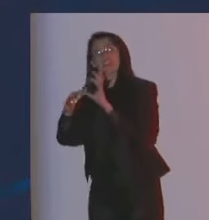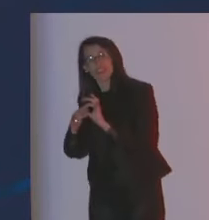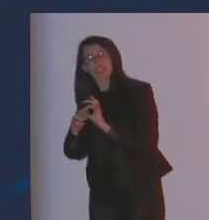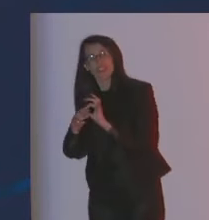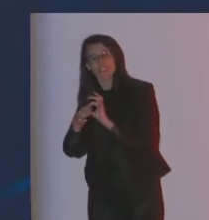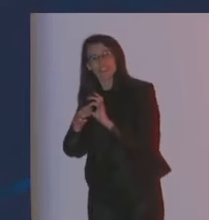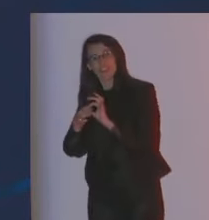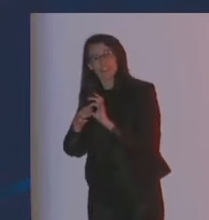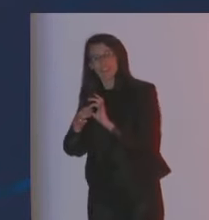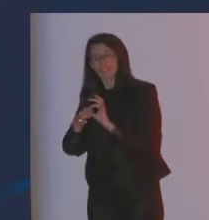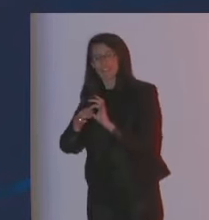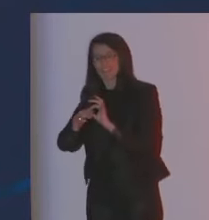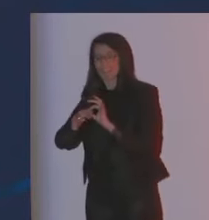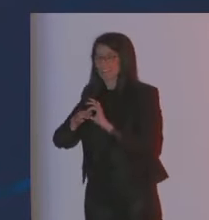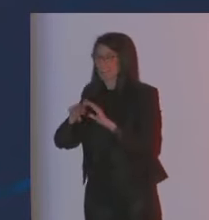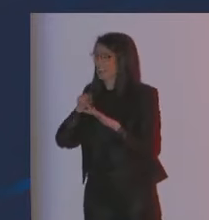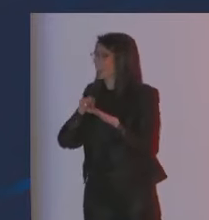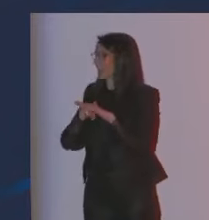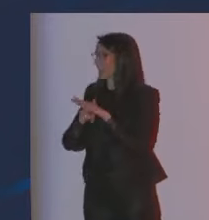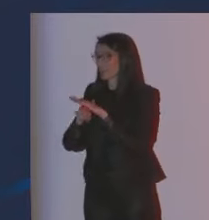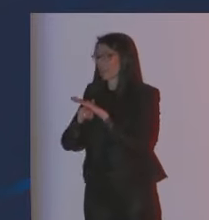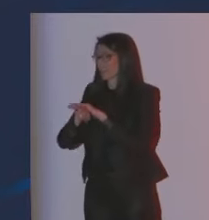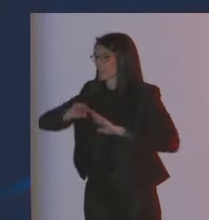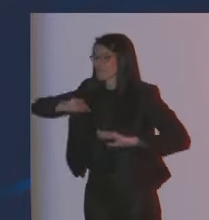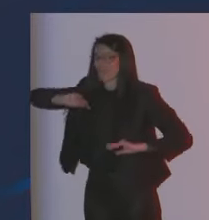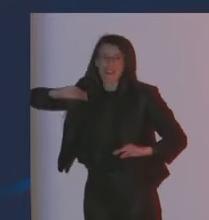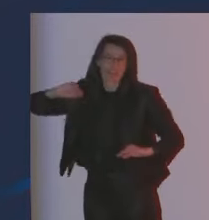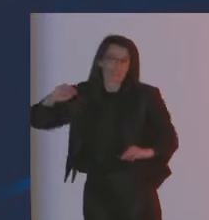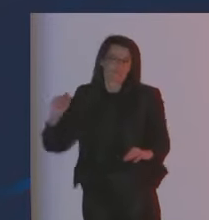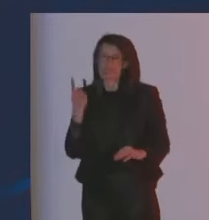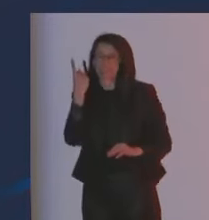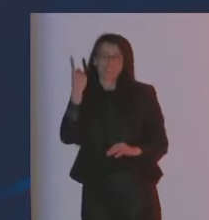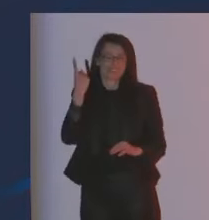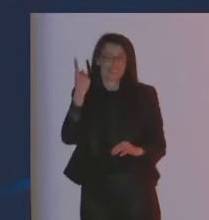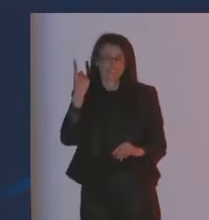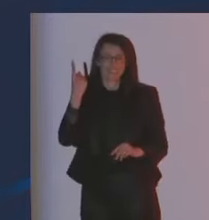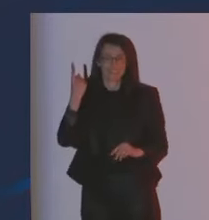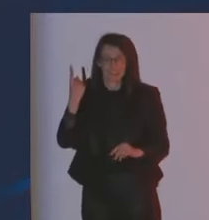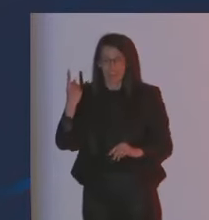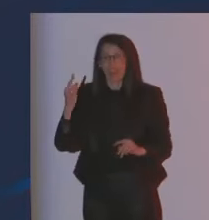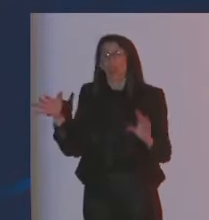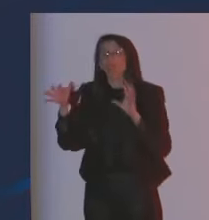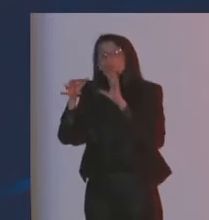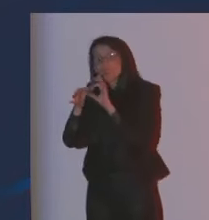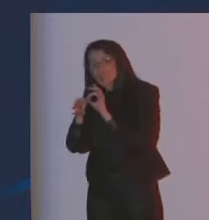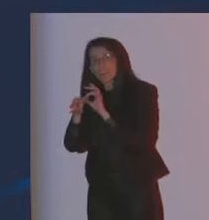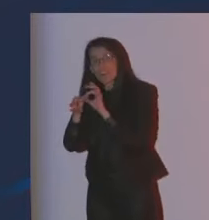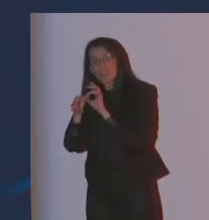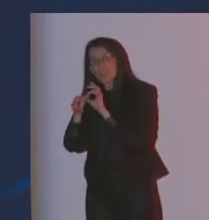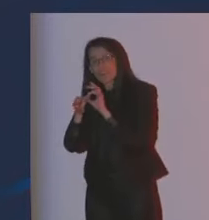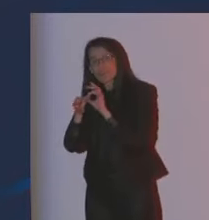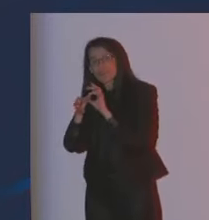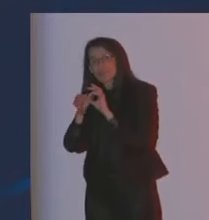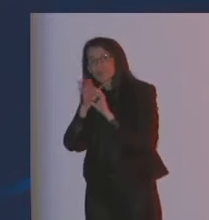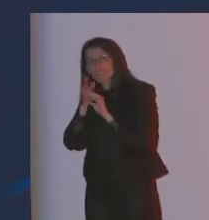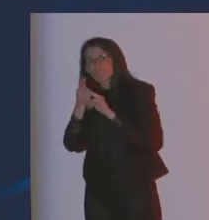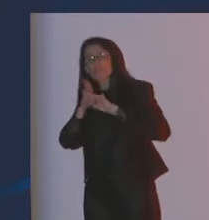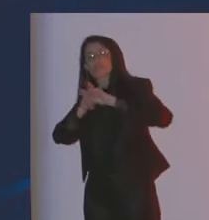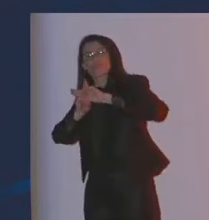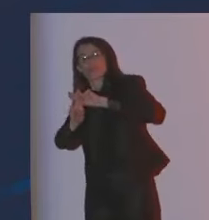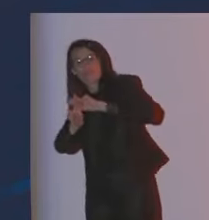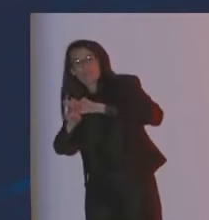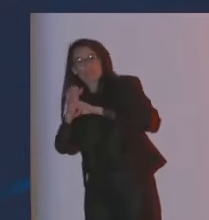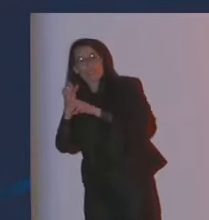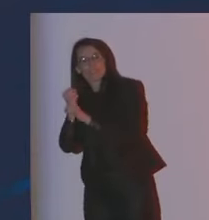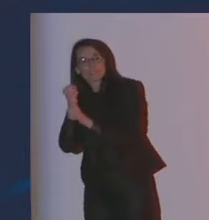Unidad es una de las mejores gestoras que conozco. Gracias a ella, Cruz Roja ha desempeñado su labor